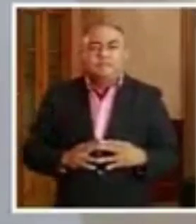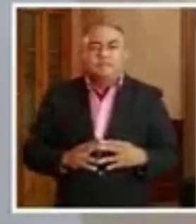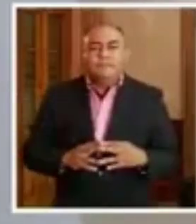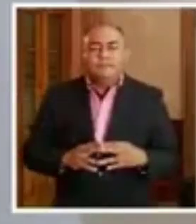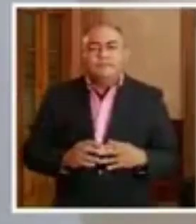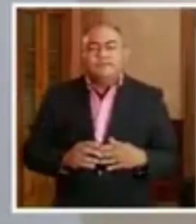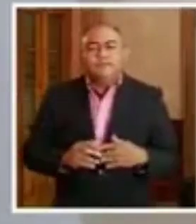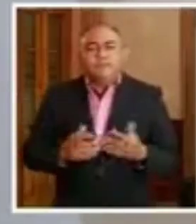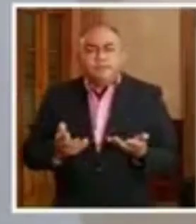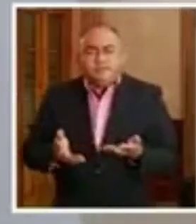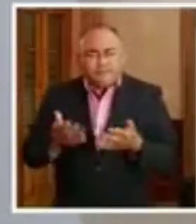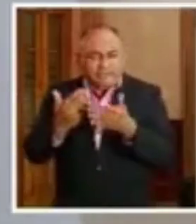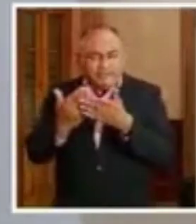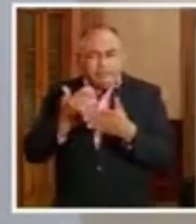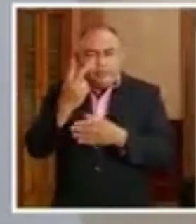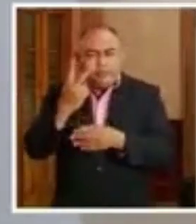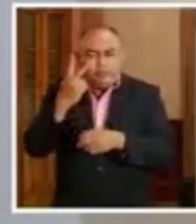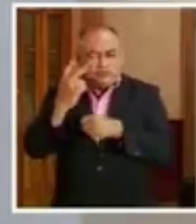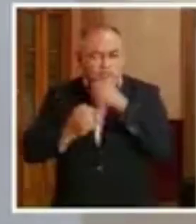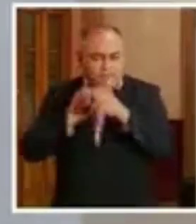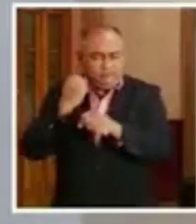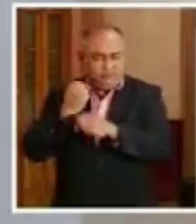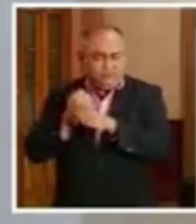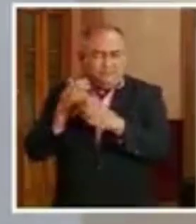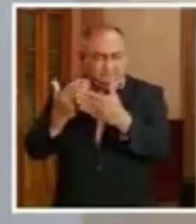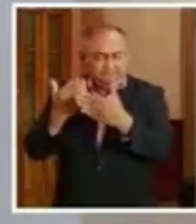Hace exactamente 2 años